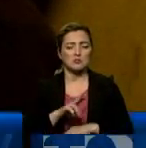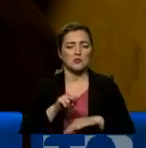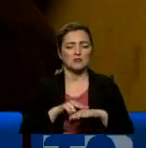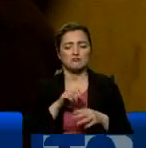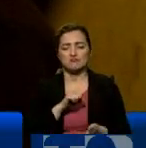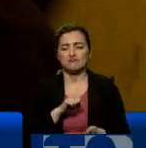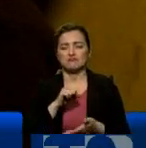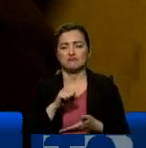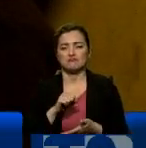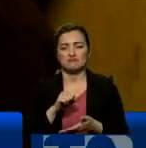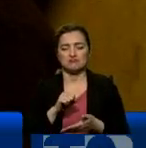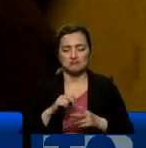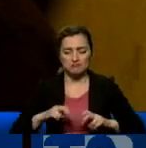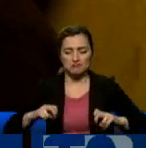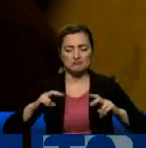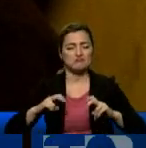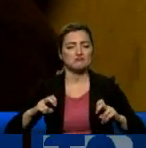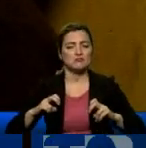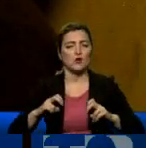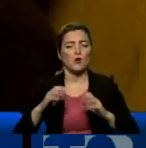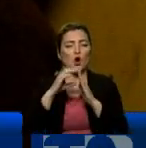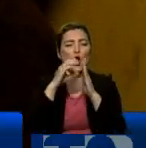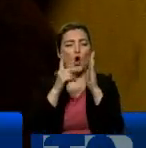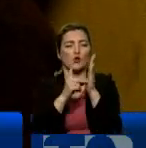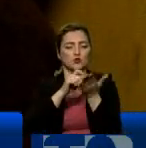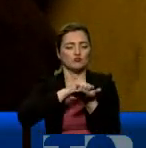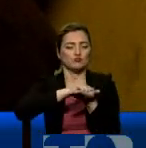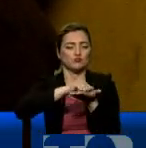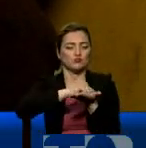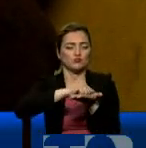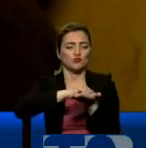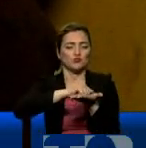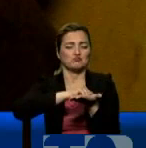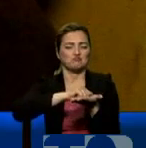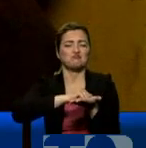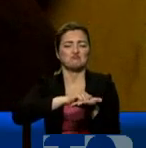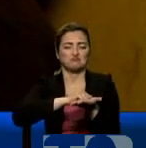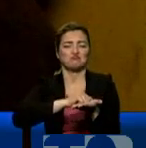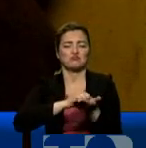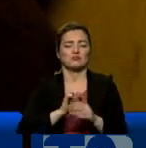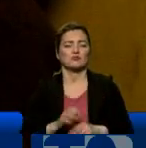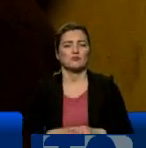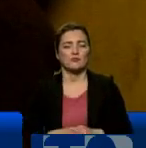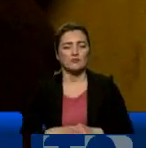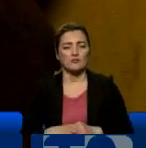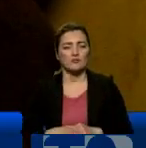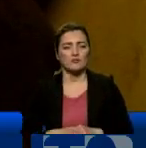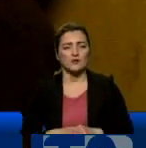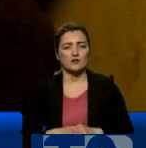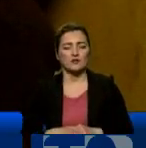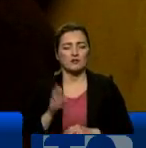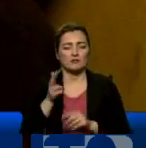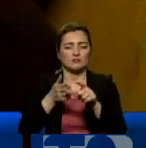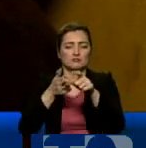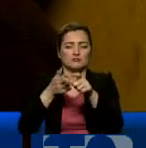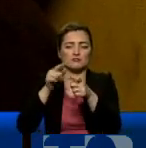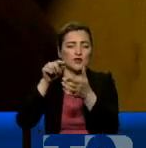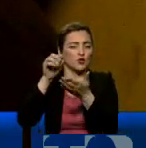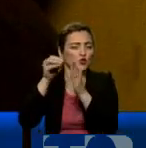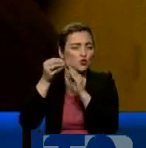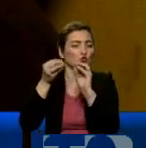De difícil rastreo porque todas son borrados los seriales y los cañones